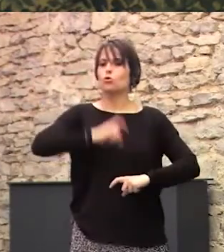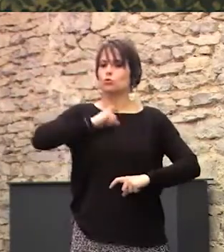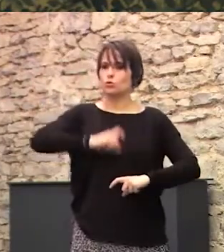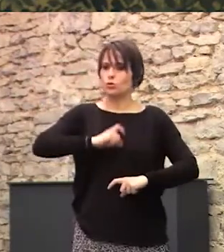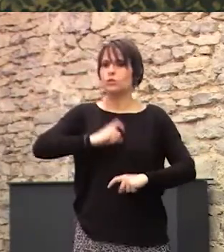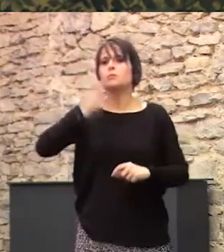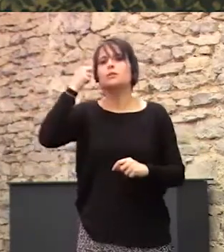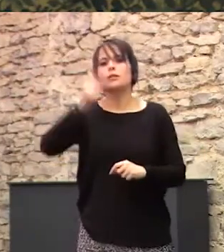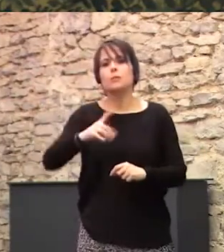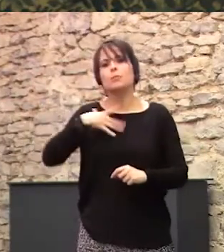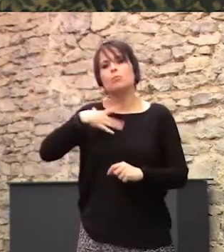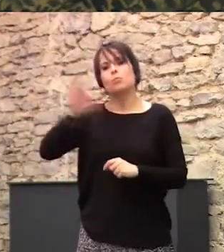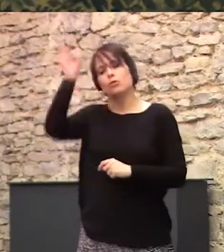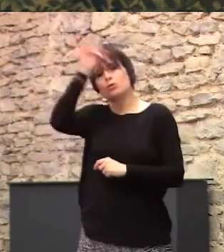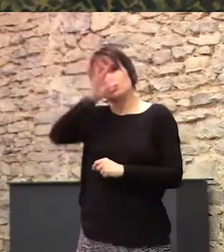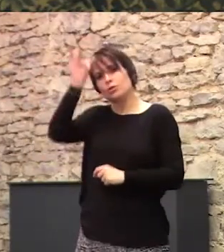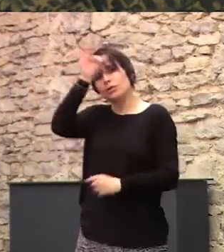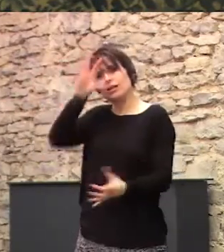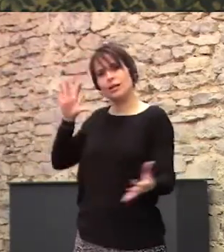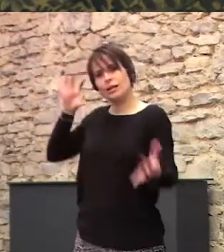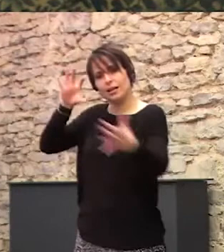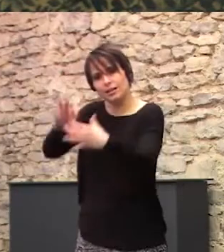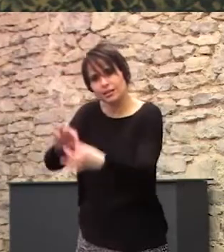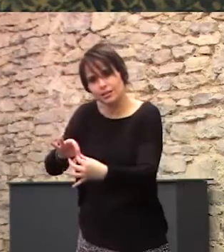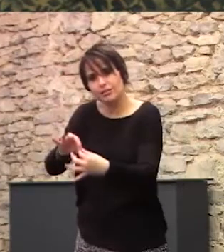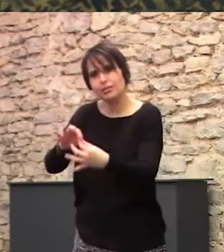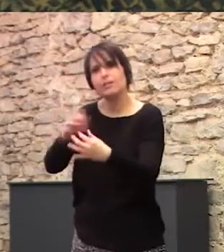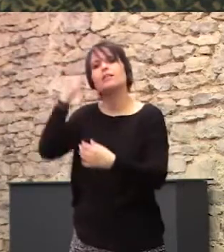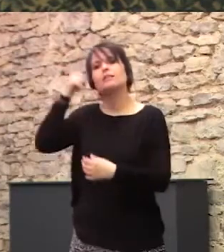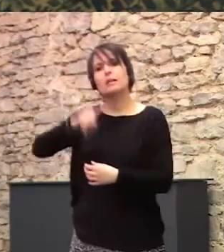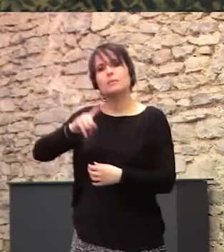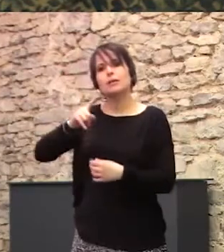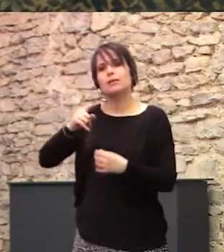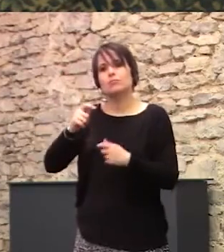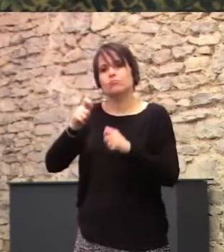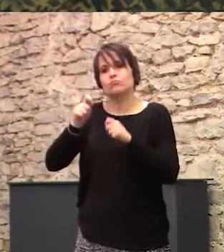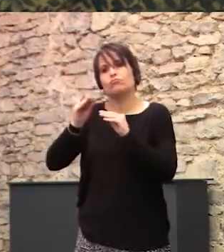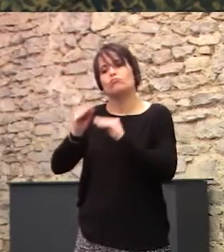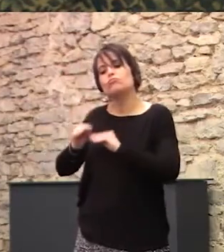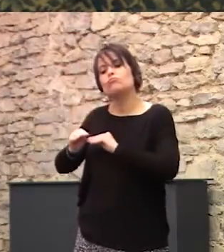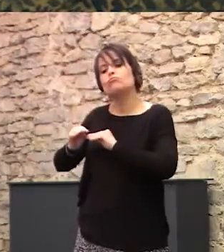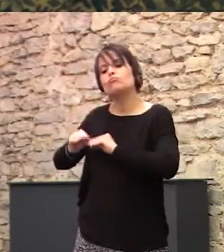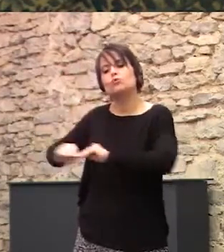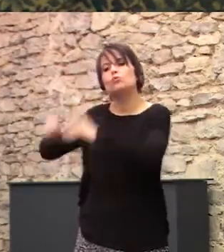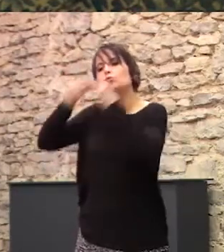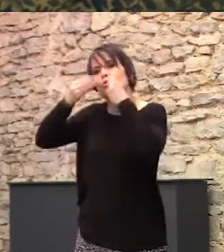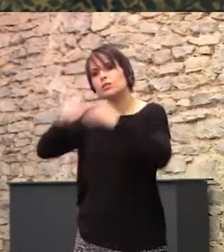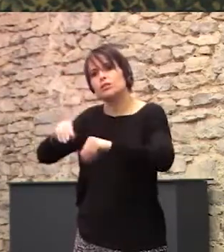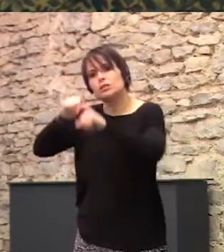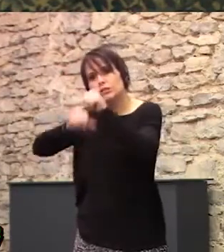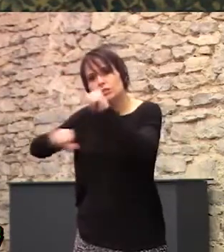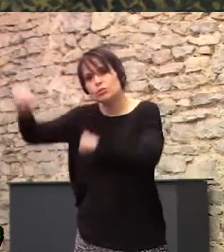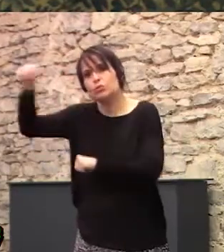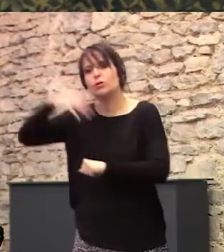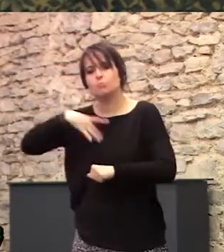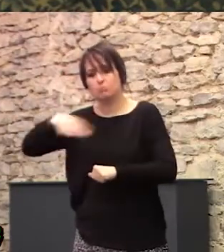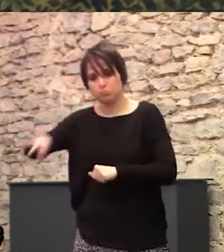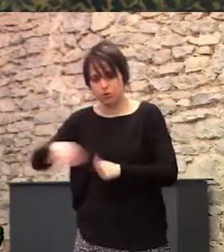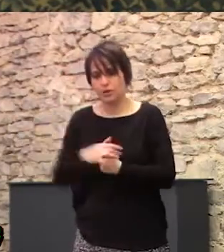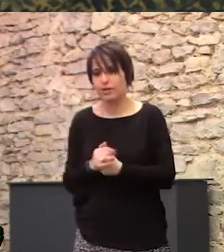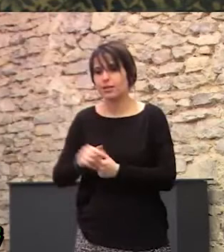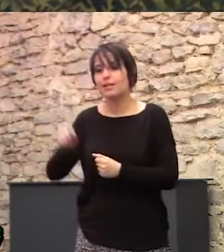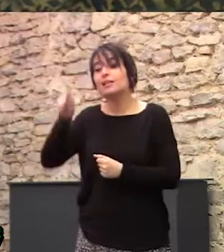construir también una teoría articulada y fundamentada en su propia historia vital. Entonces, esto